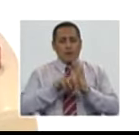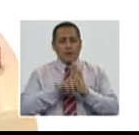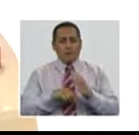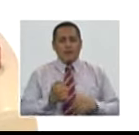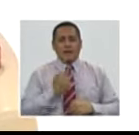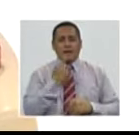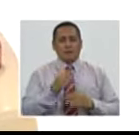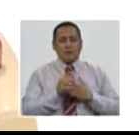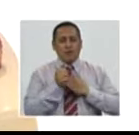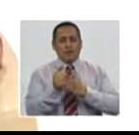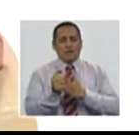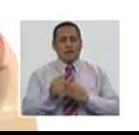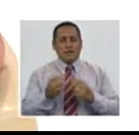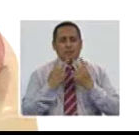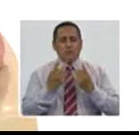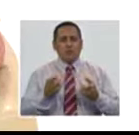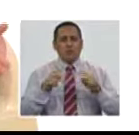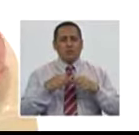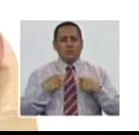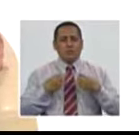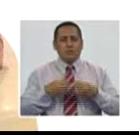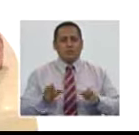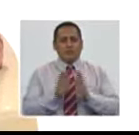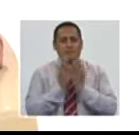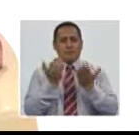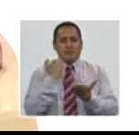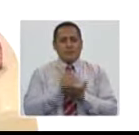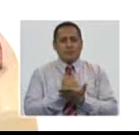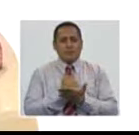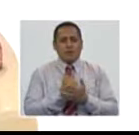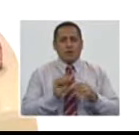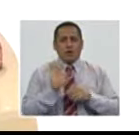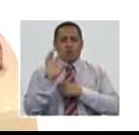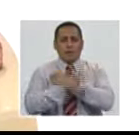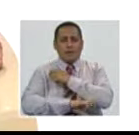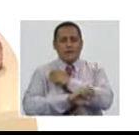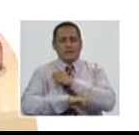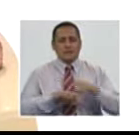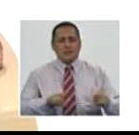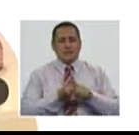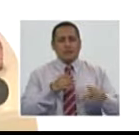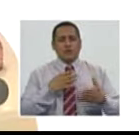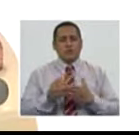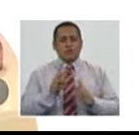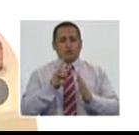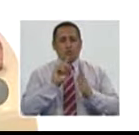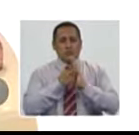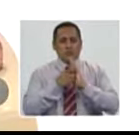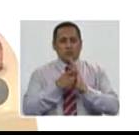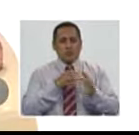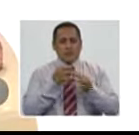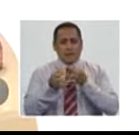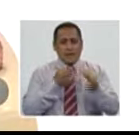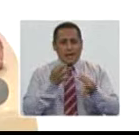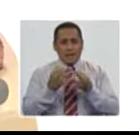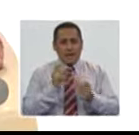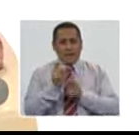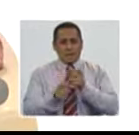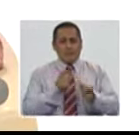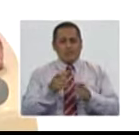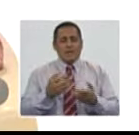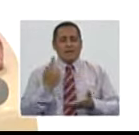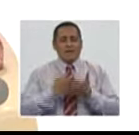era también para orientarles cuando se te pierde el pasaporte por ejemplo en el exterior porque podían ser en dos minutos decir